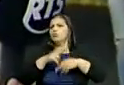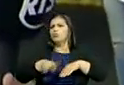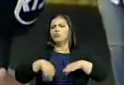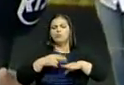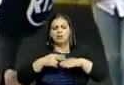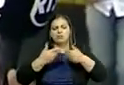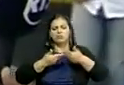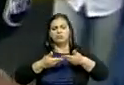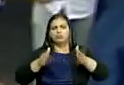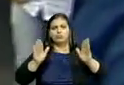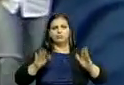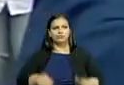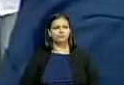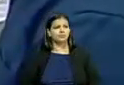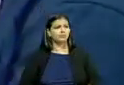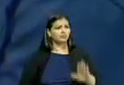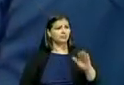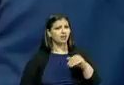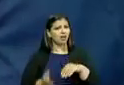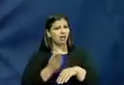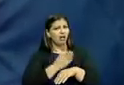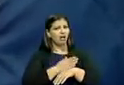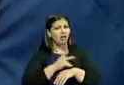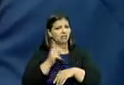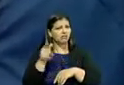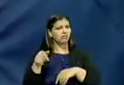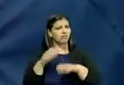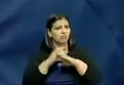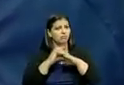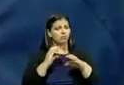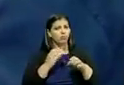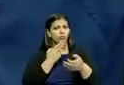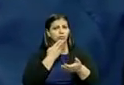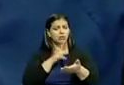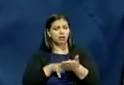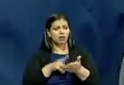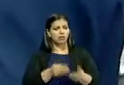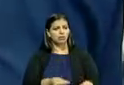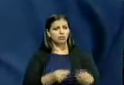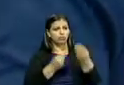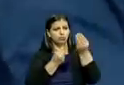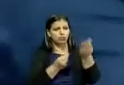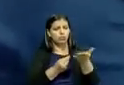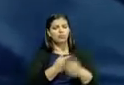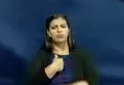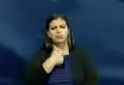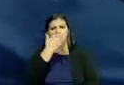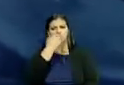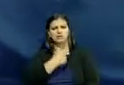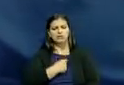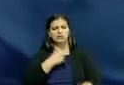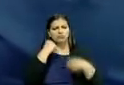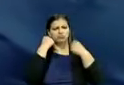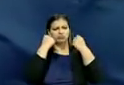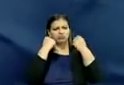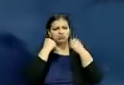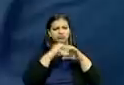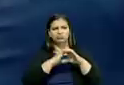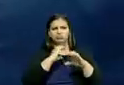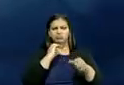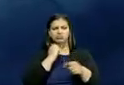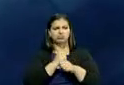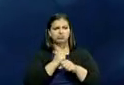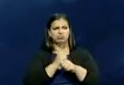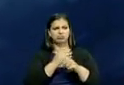comunicó con antelación de esta suspensión de servicio por parte de las cooperativas que no están trabajando el día de ayer a través de una rueda de prensa